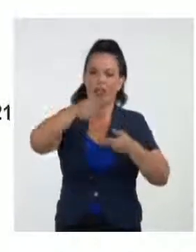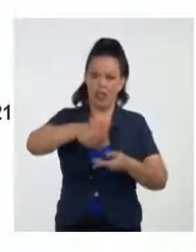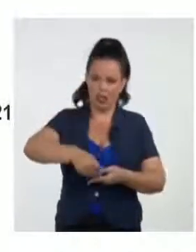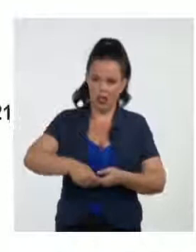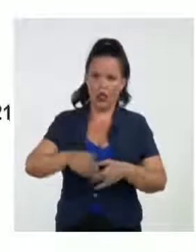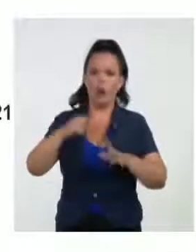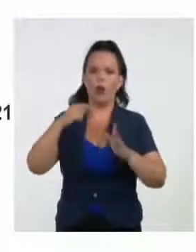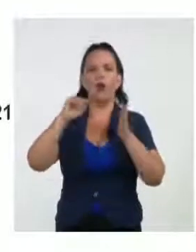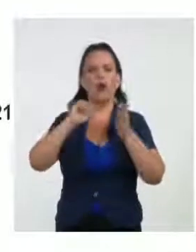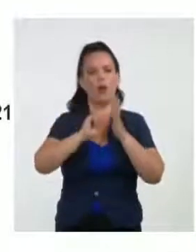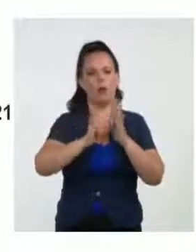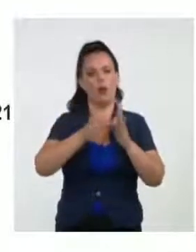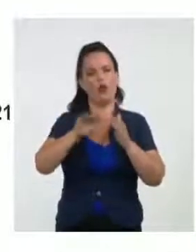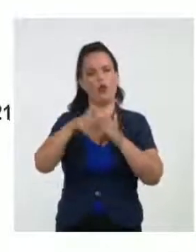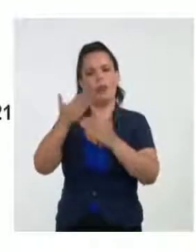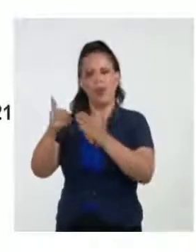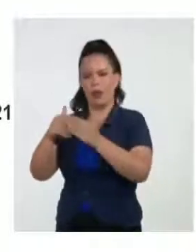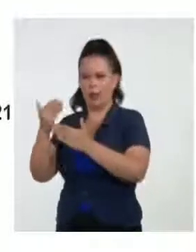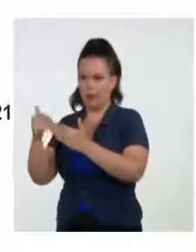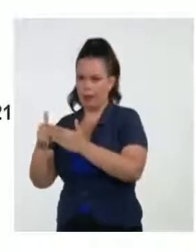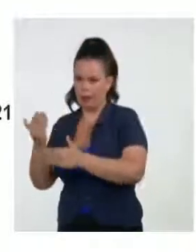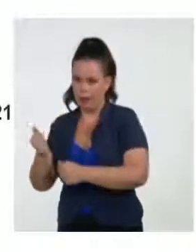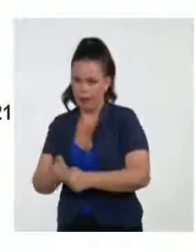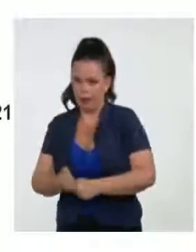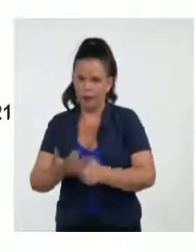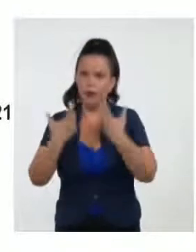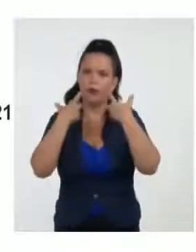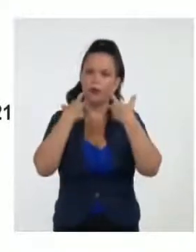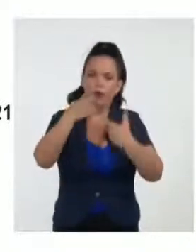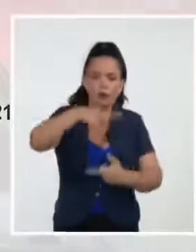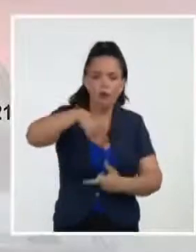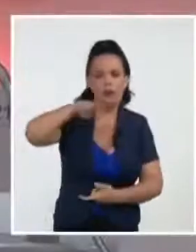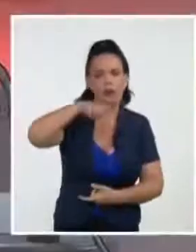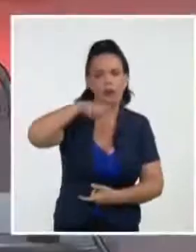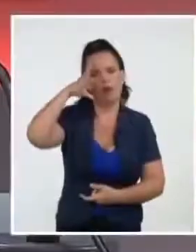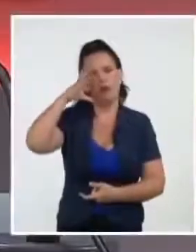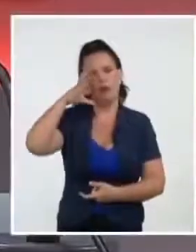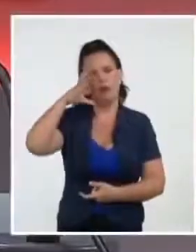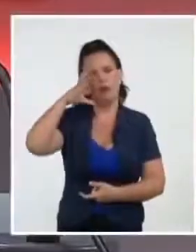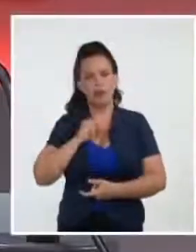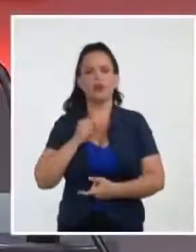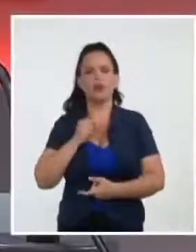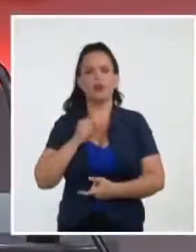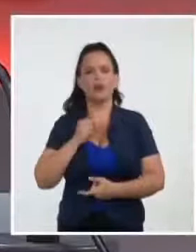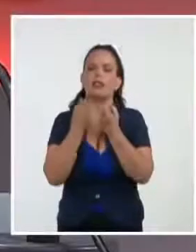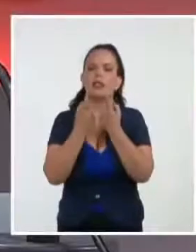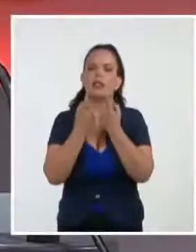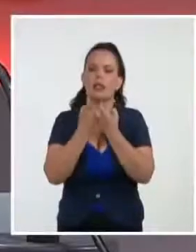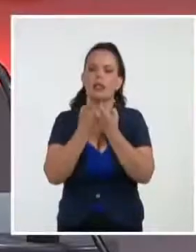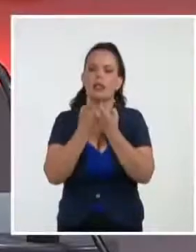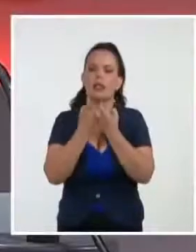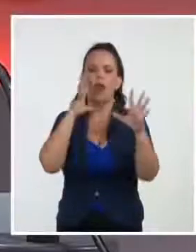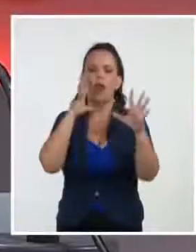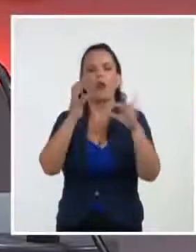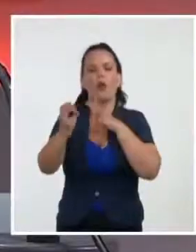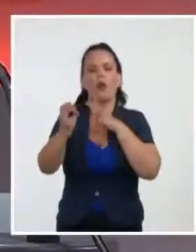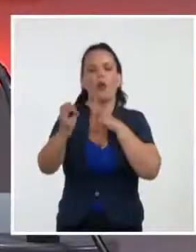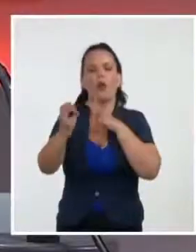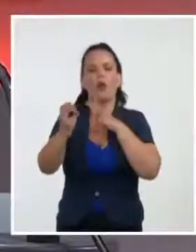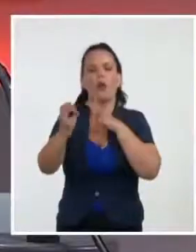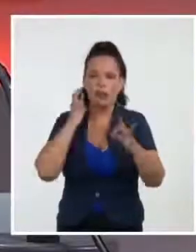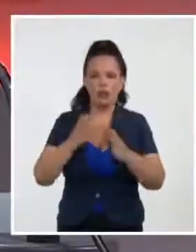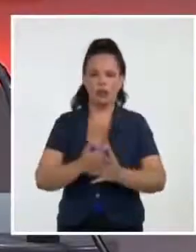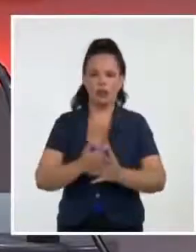lo tanto, es importante que la gente tenga conciencia de la necesidad de protegerse y la necesidad de